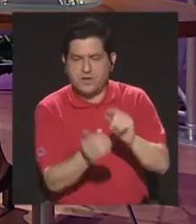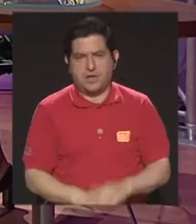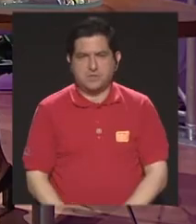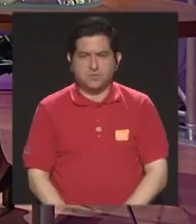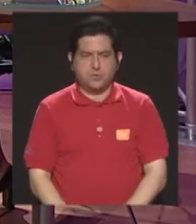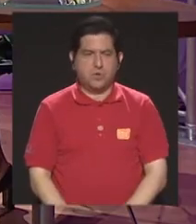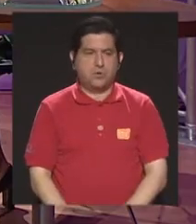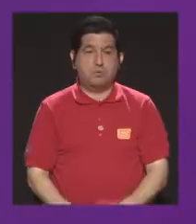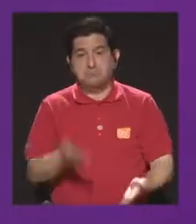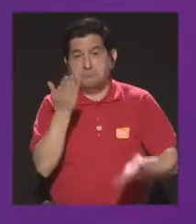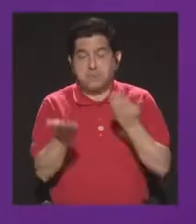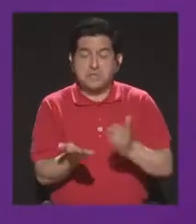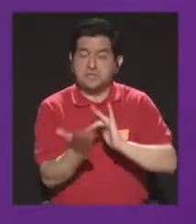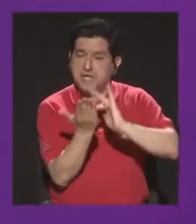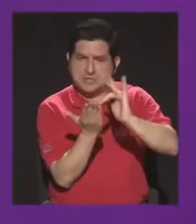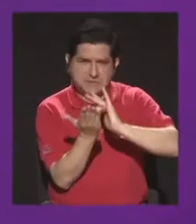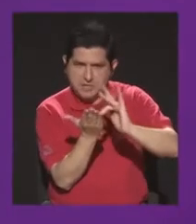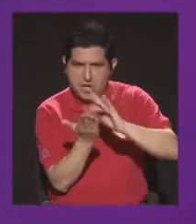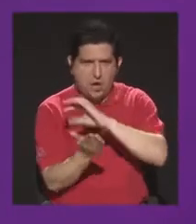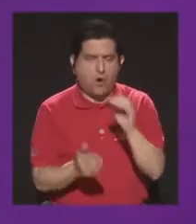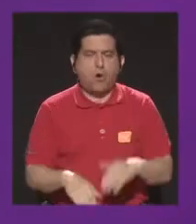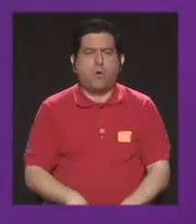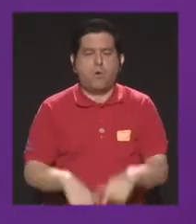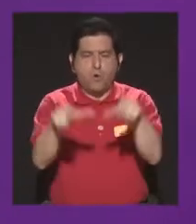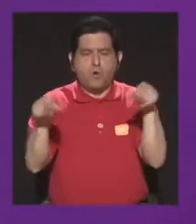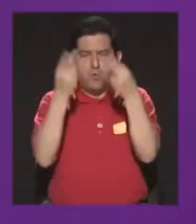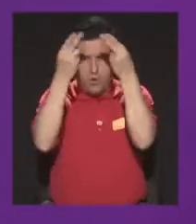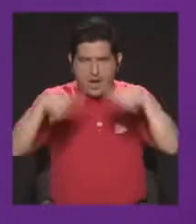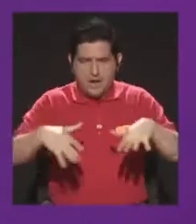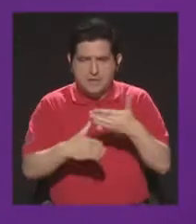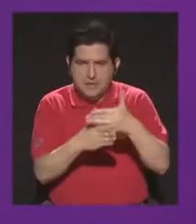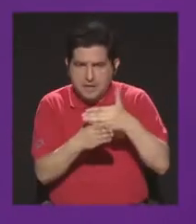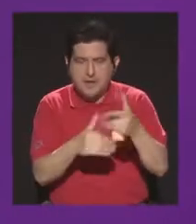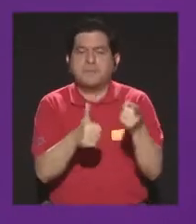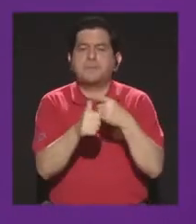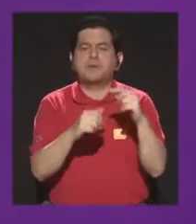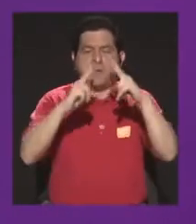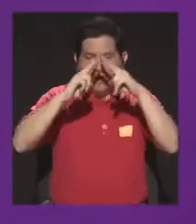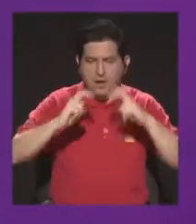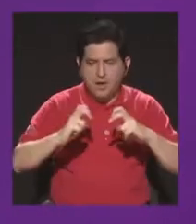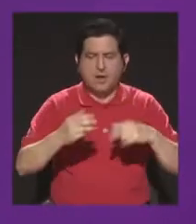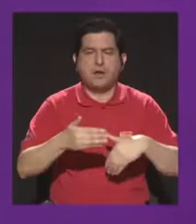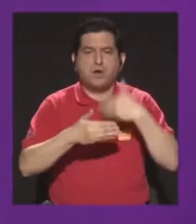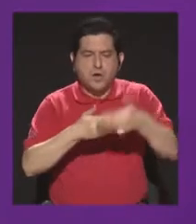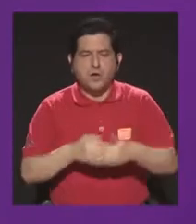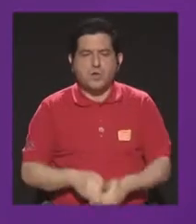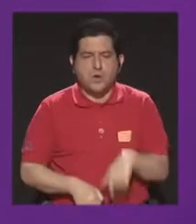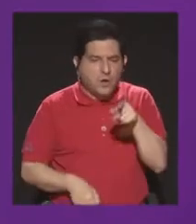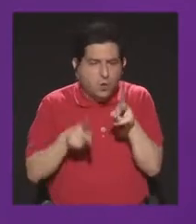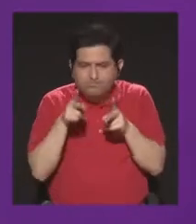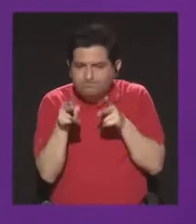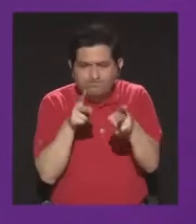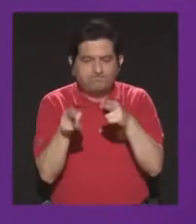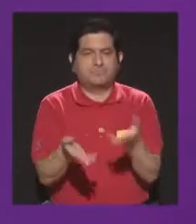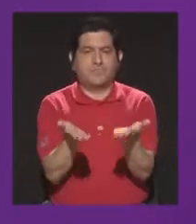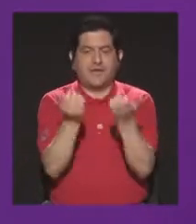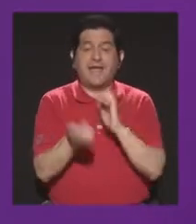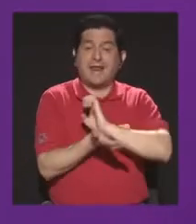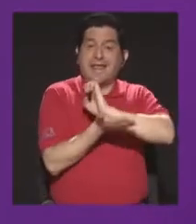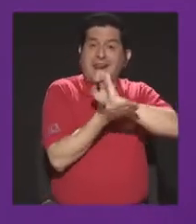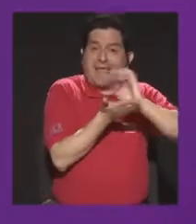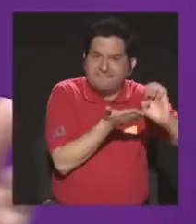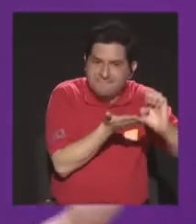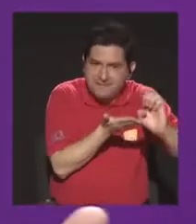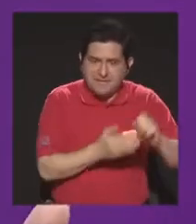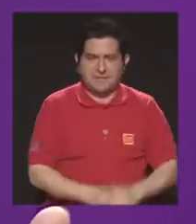que se compartió desde un dispositivo celular o desde el sitio web, va a ser revisada y editada. Porque queremos evitar que